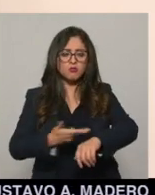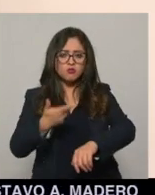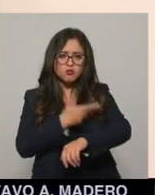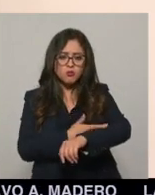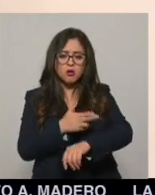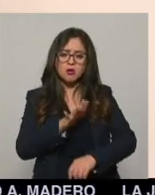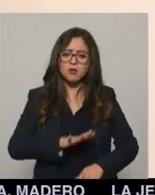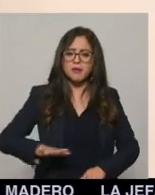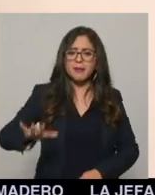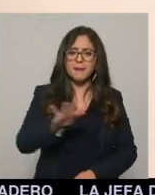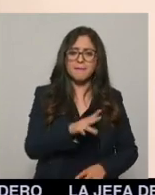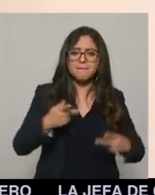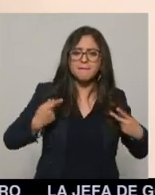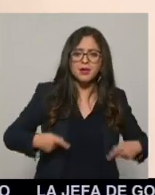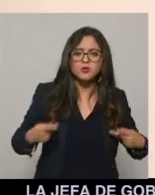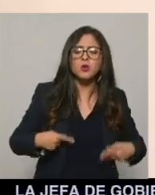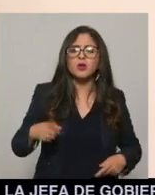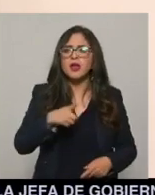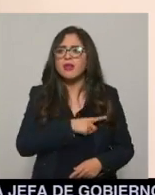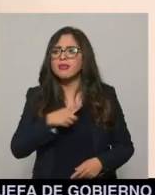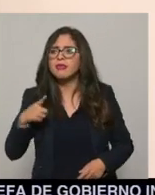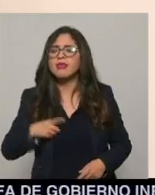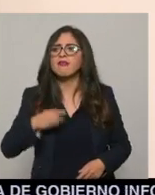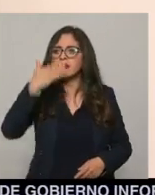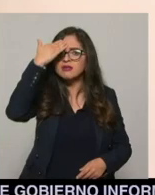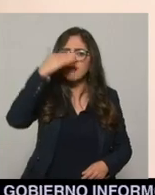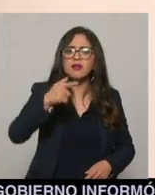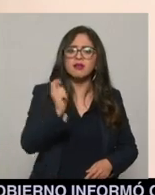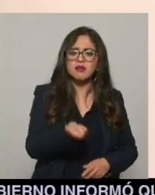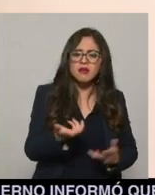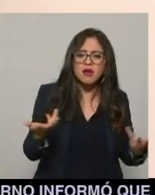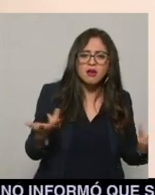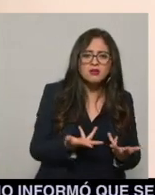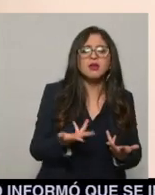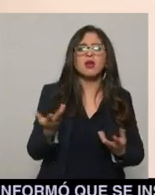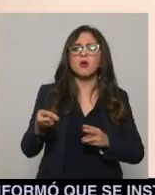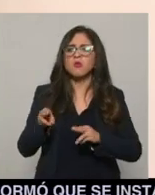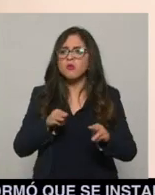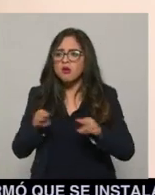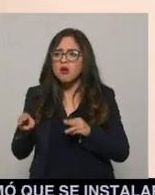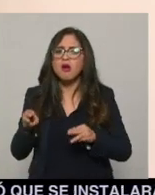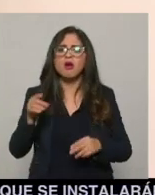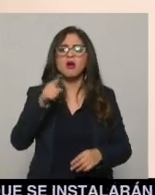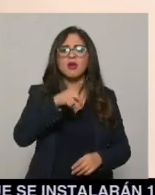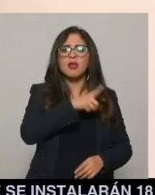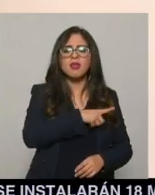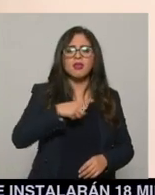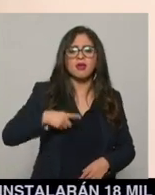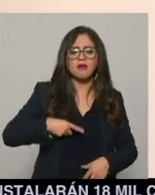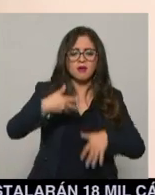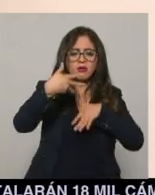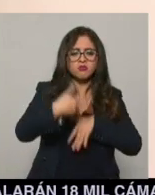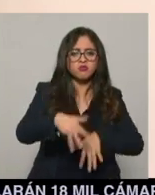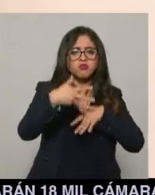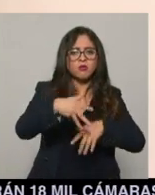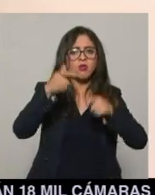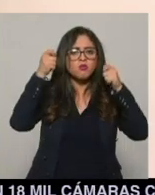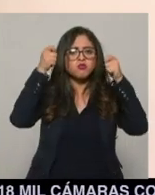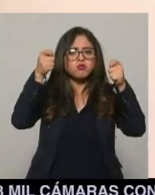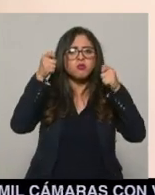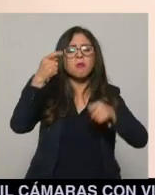población tiene que movilizarse, tiene que organizarse y tiene que protestar para que